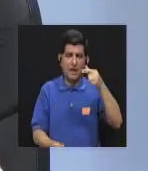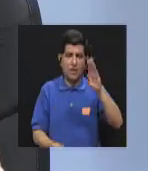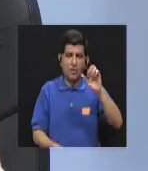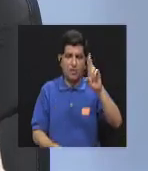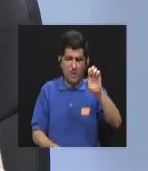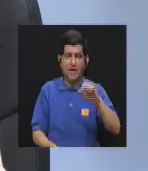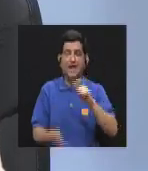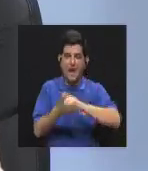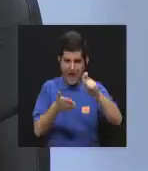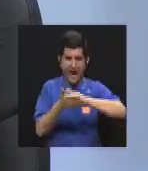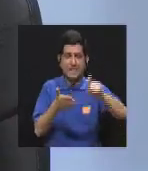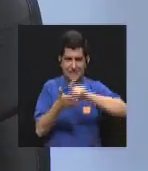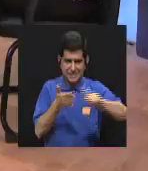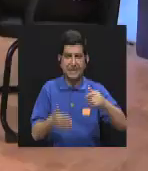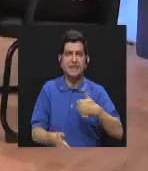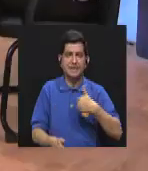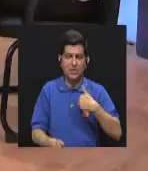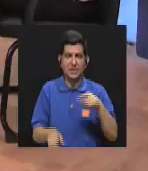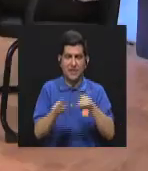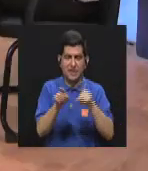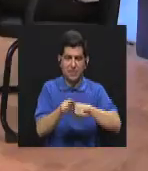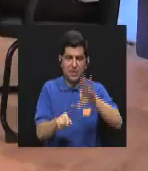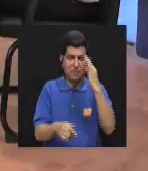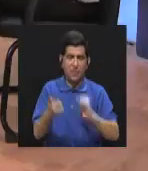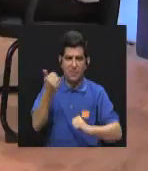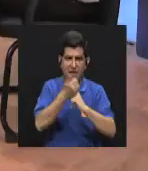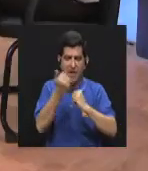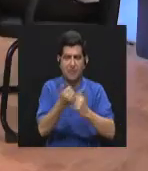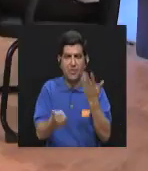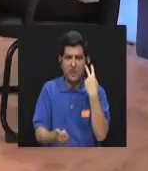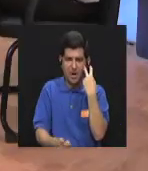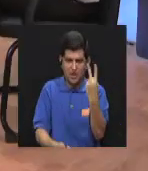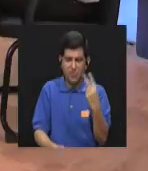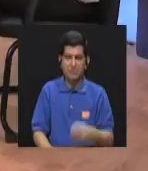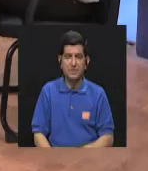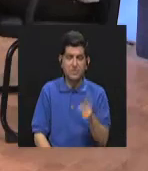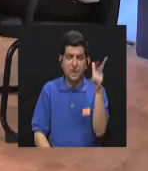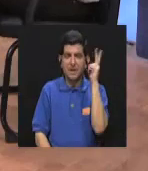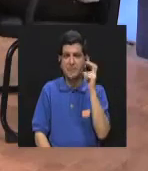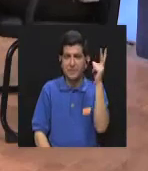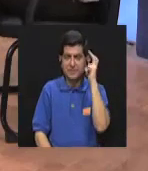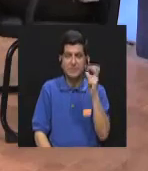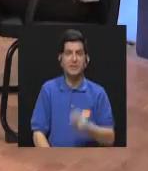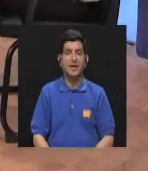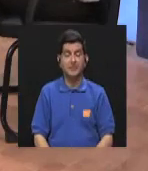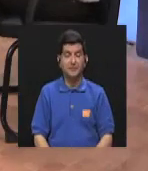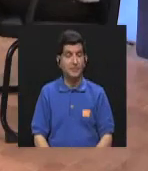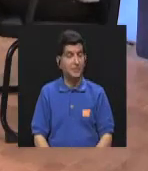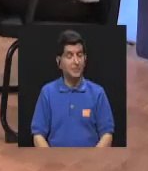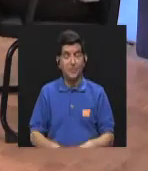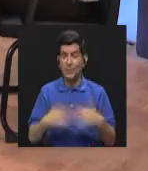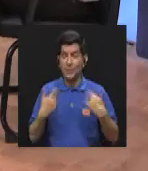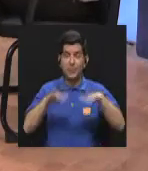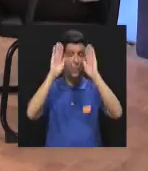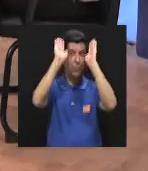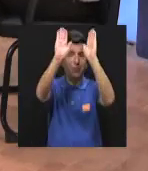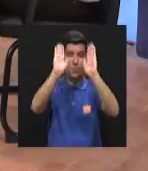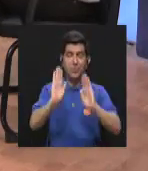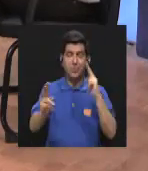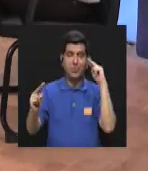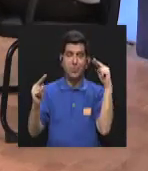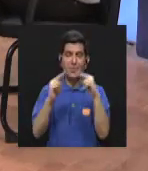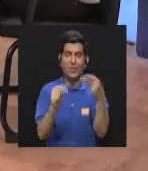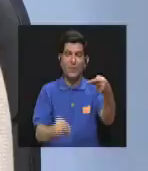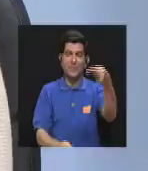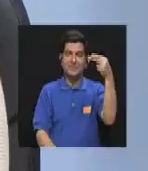también escrito. Ajá. Y entonces, y tenemos la versión que apoya en audiovisual para la escucha. Bueno, pues ha sido maravilloso